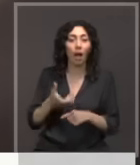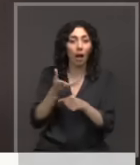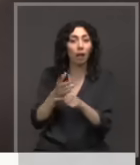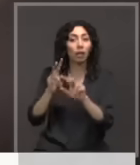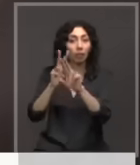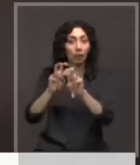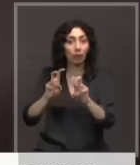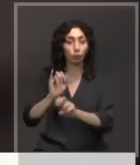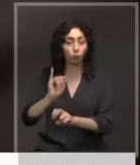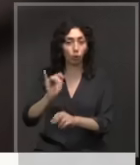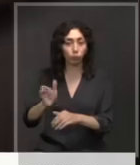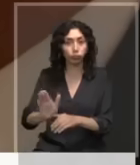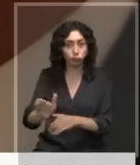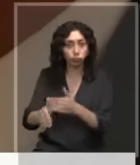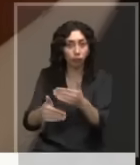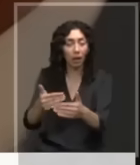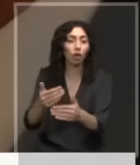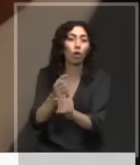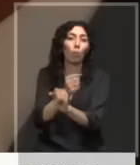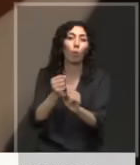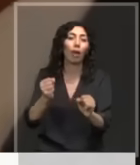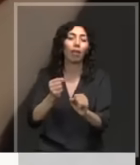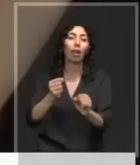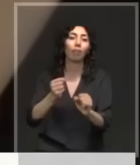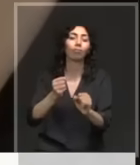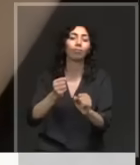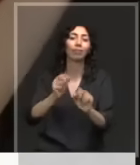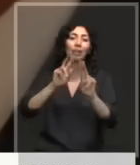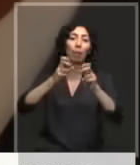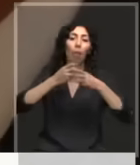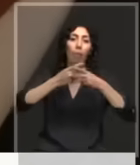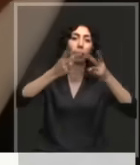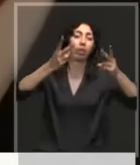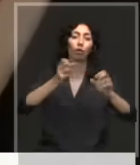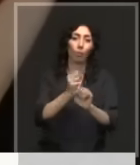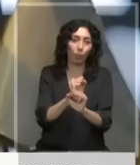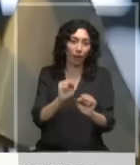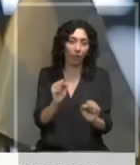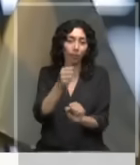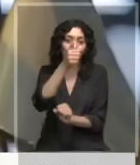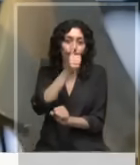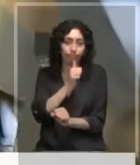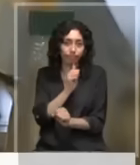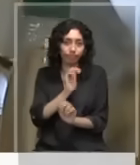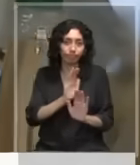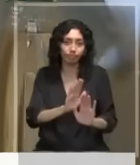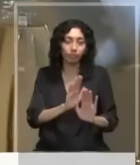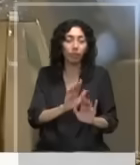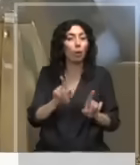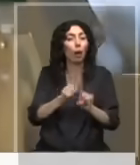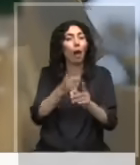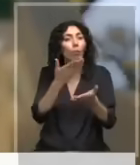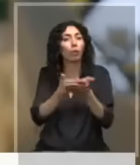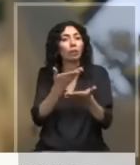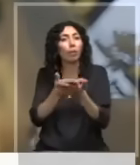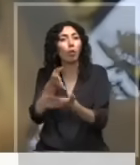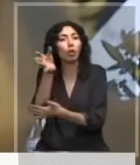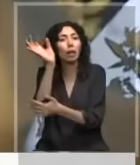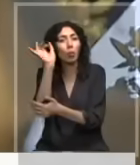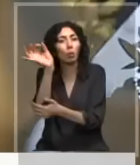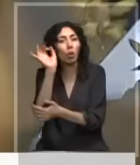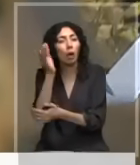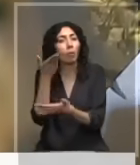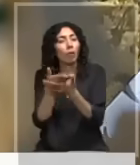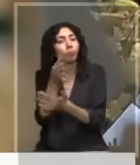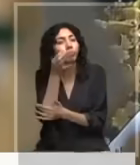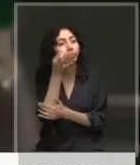en curso que hacen imposible hablar a fondo con respecto a este tema, pero eso no quita que aprovechemos instancias, reuniones de carácter regional y que